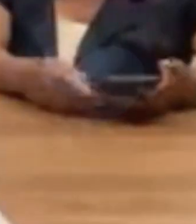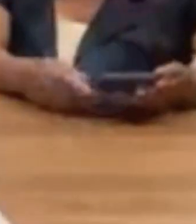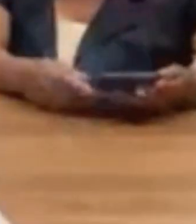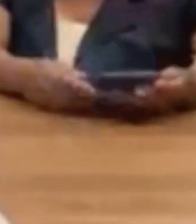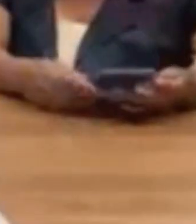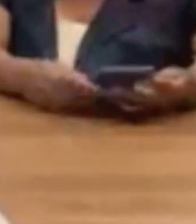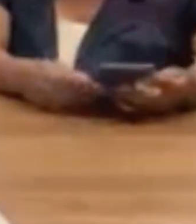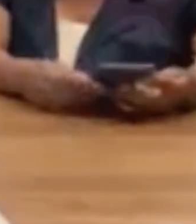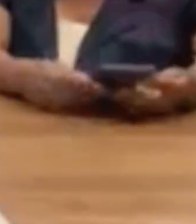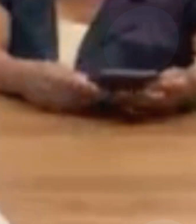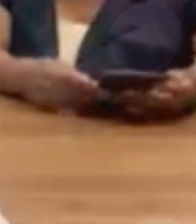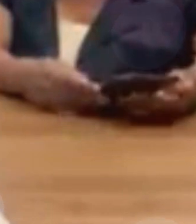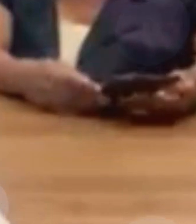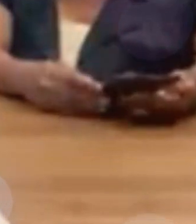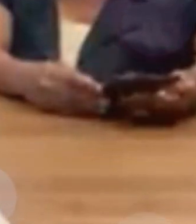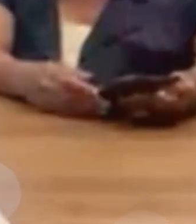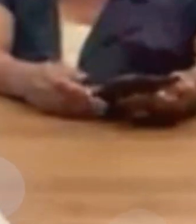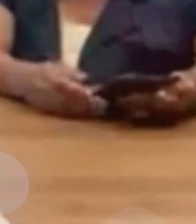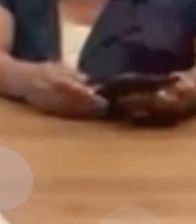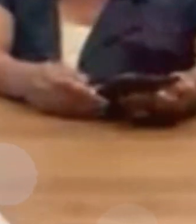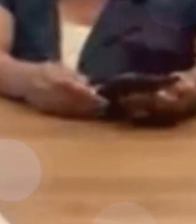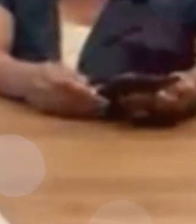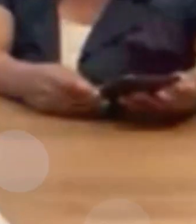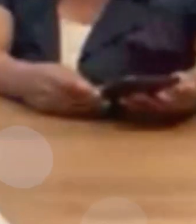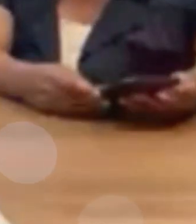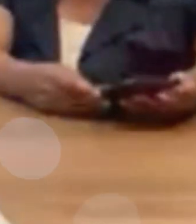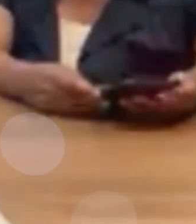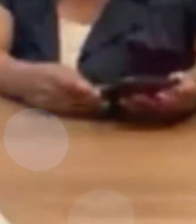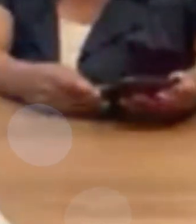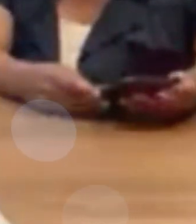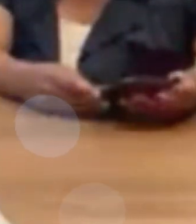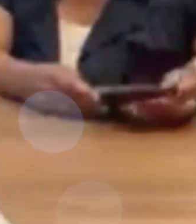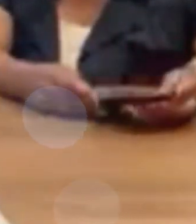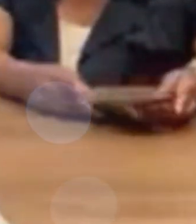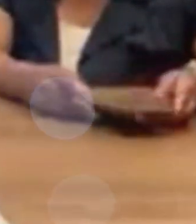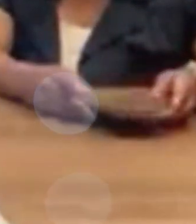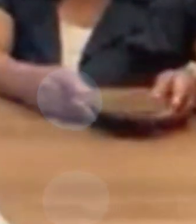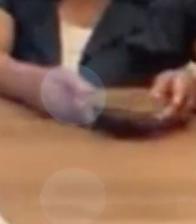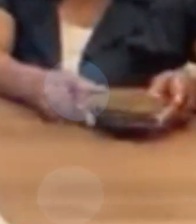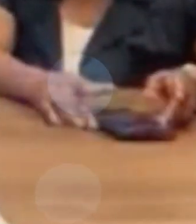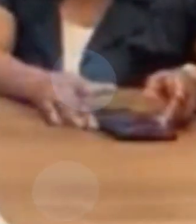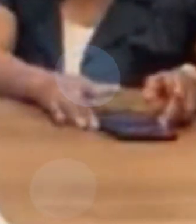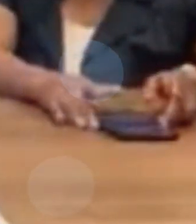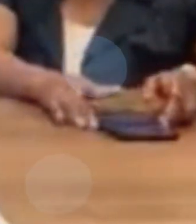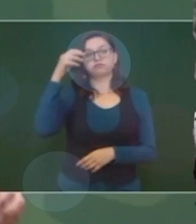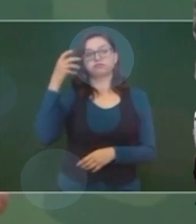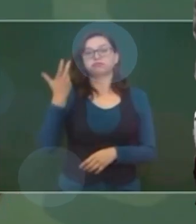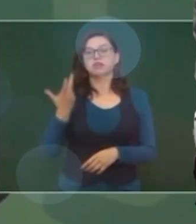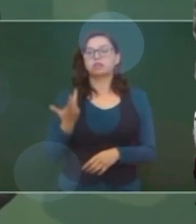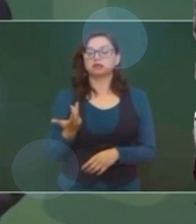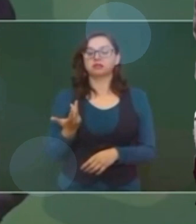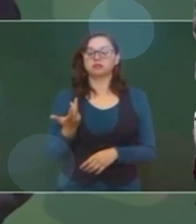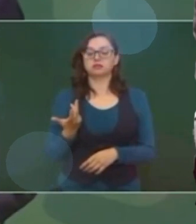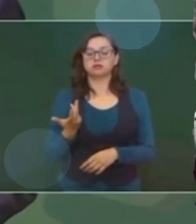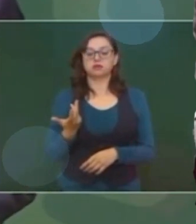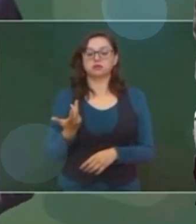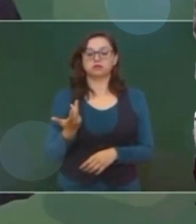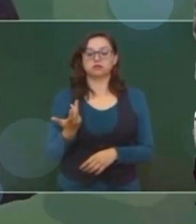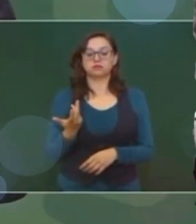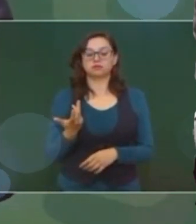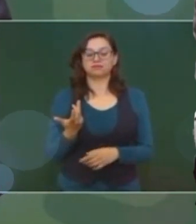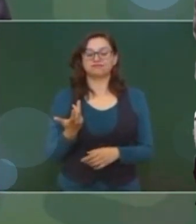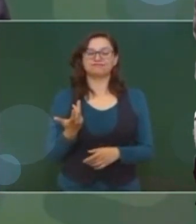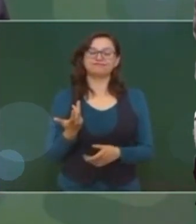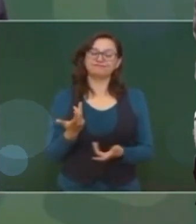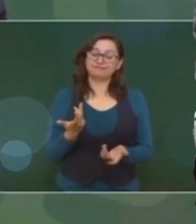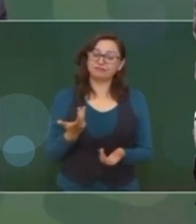realizarán nuevos procesos forenses de ser necesario. Mario Escobar, padre de Deván y Escobar, considera que está de acuerdo